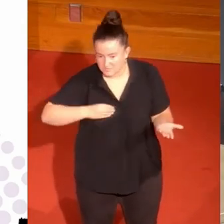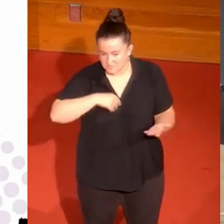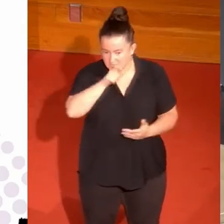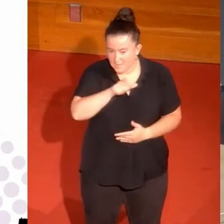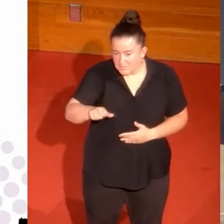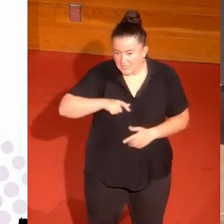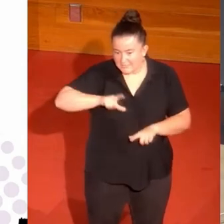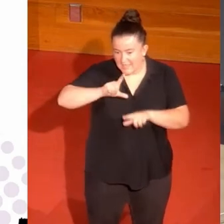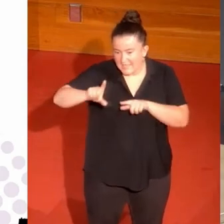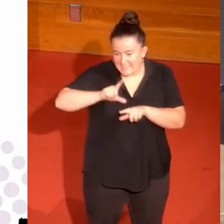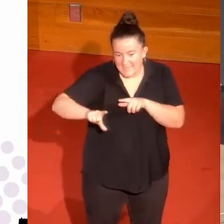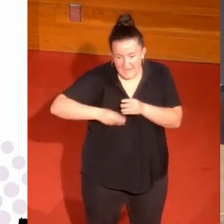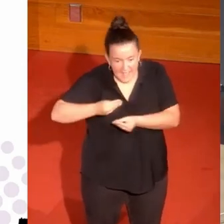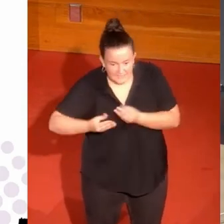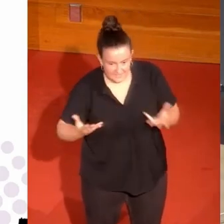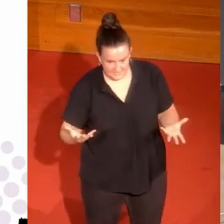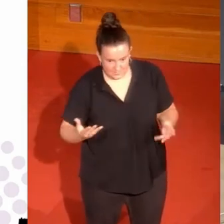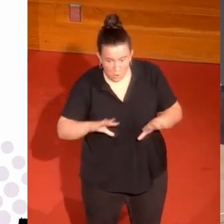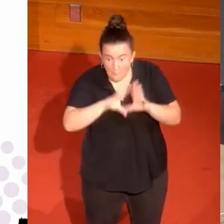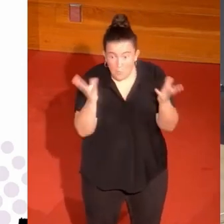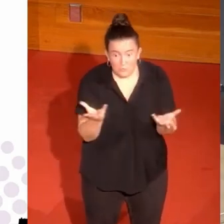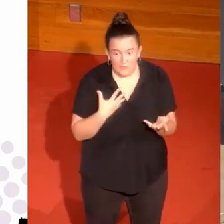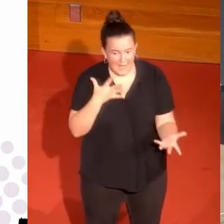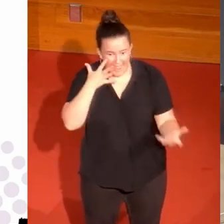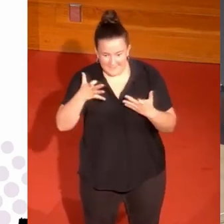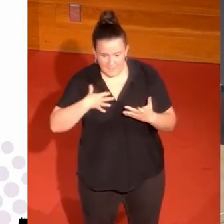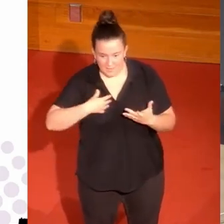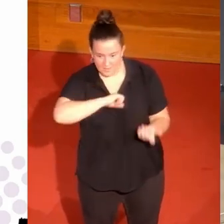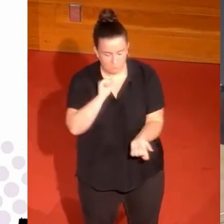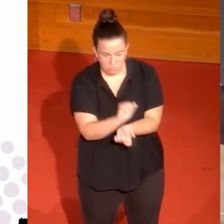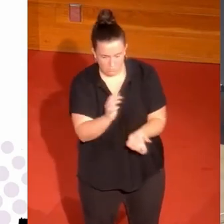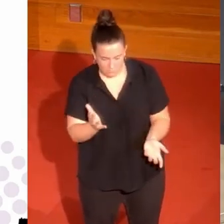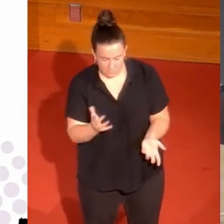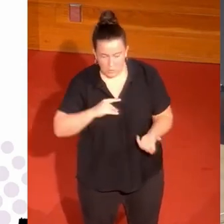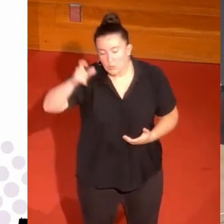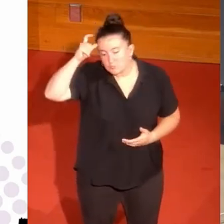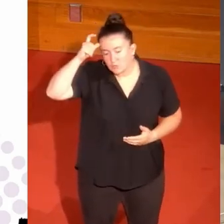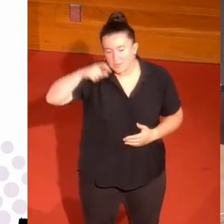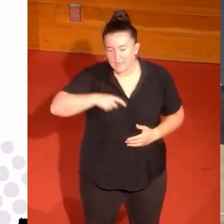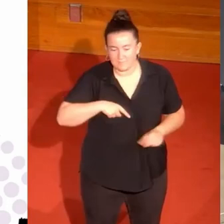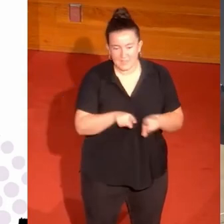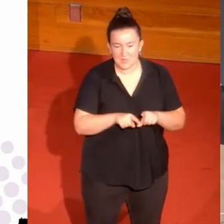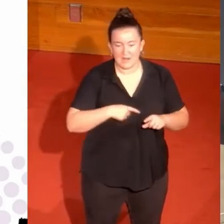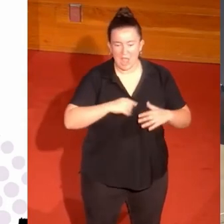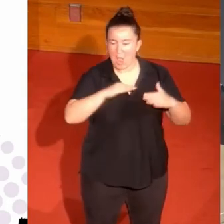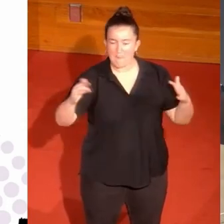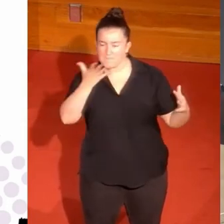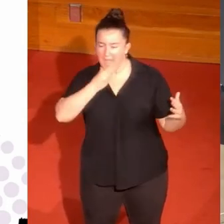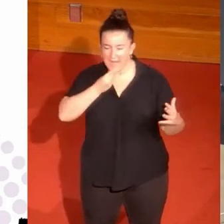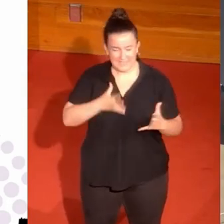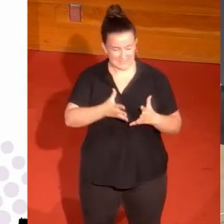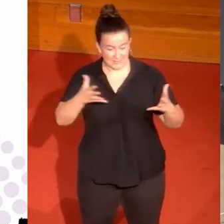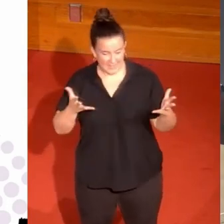a al mundo del arte o sea Turquía eraa Eh Pues fue uno de esos grandes paraísos no y era